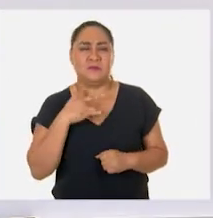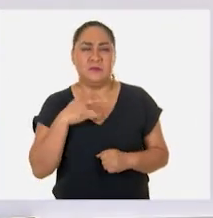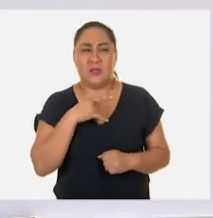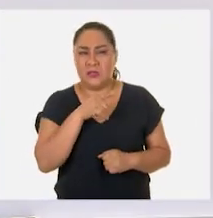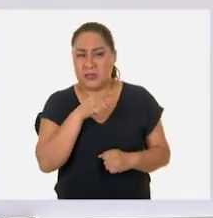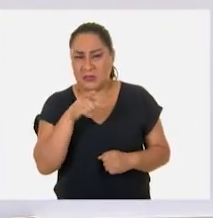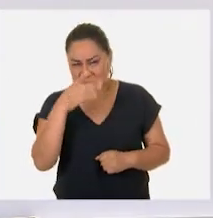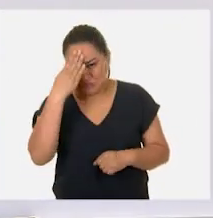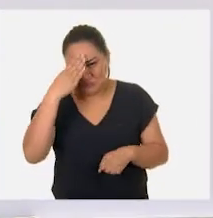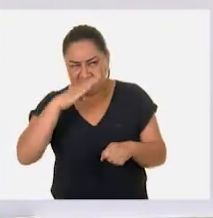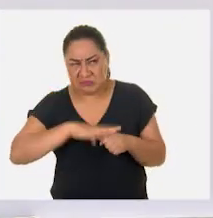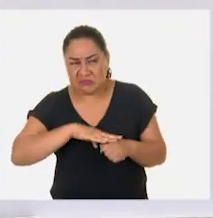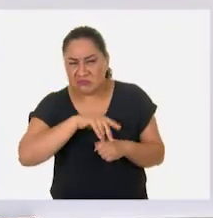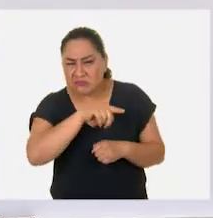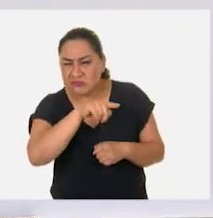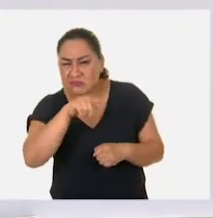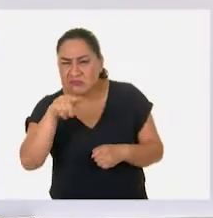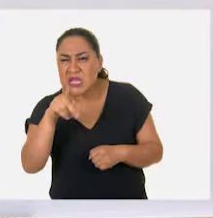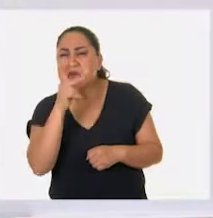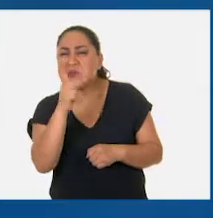¿Crees que ya puedas adivinar la palabra?